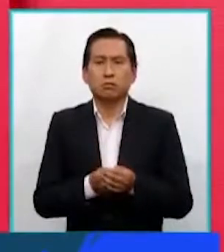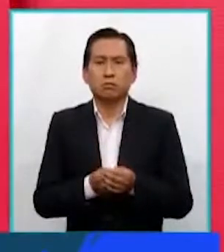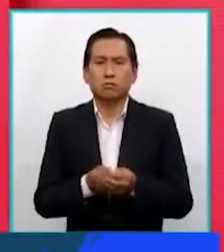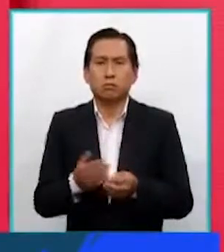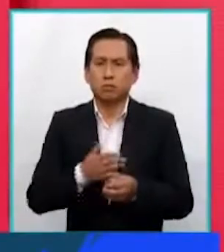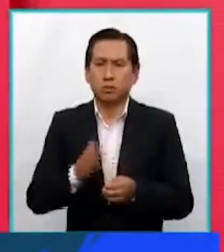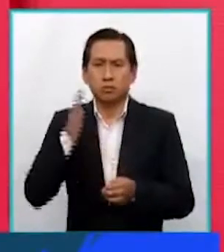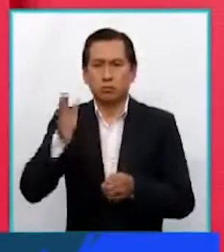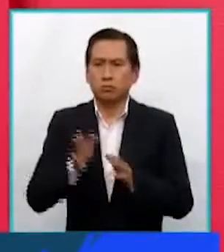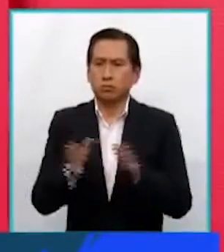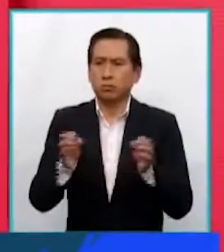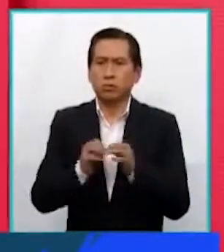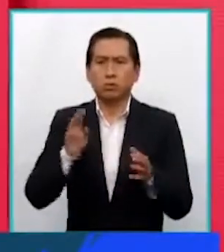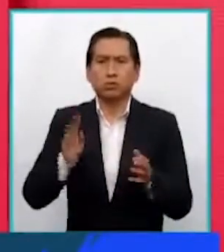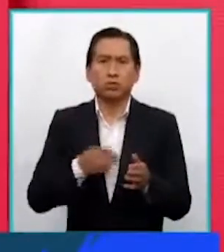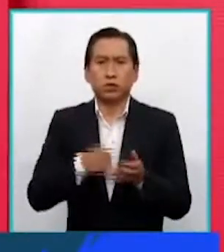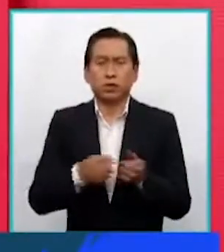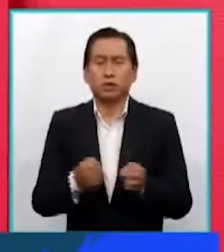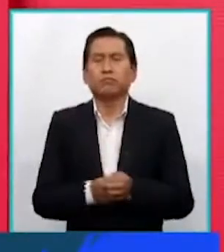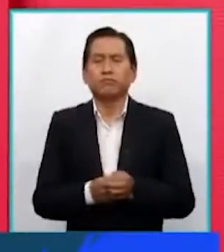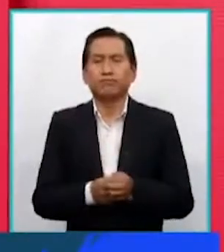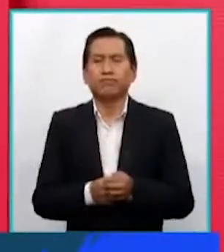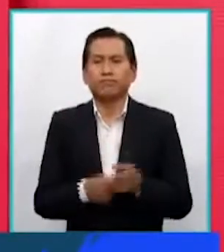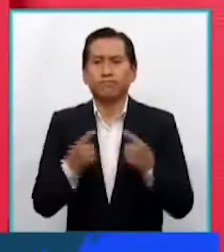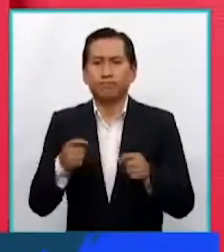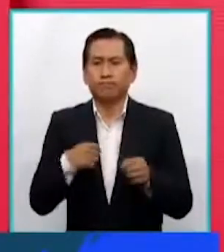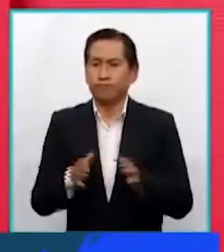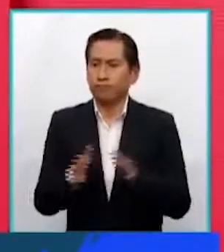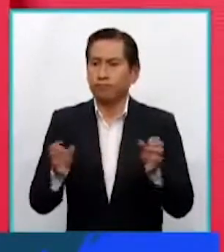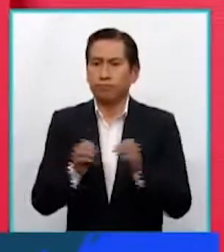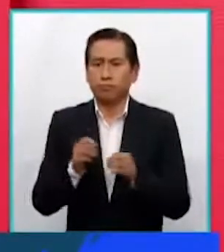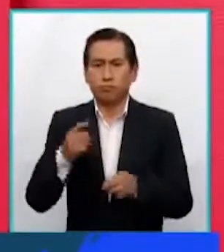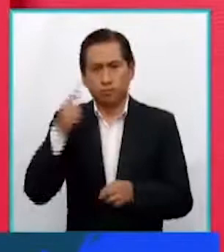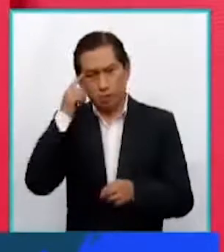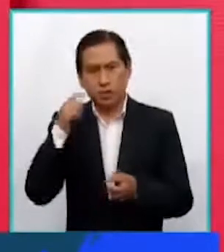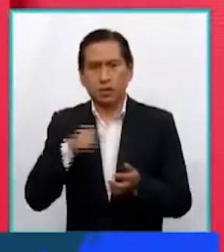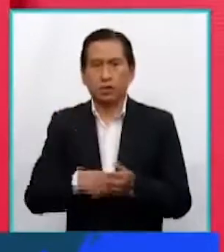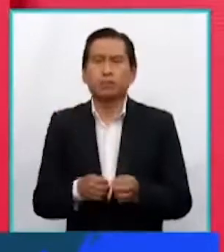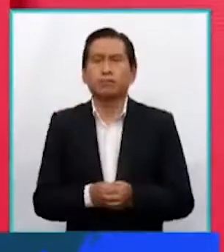mis horizontes a nivel musical, ¿no? Uh-huh. Tratar de abrir un poco más la mente.